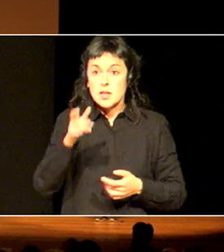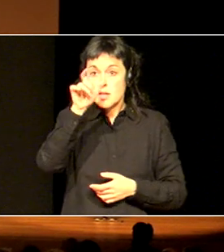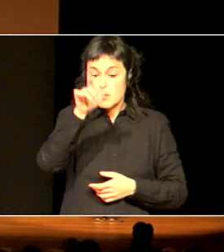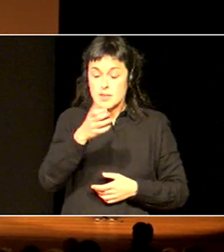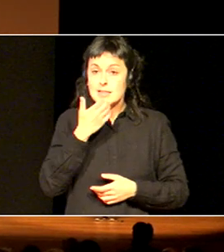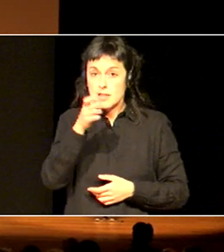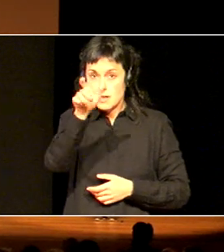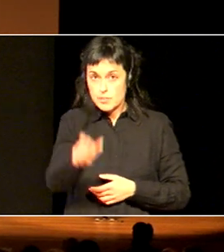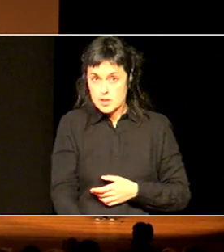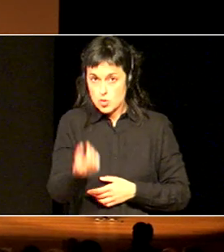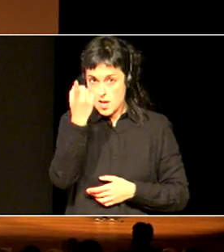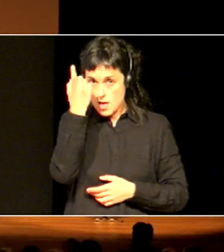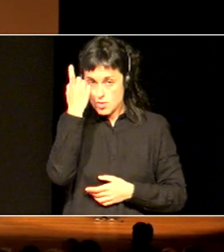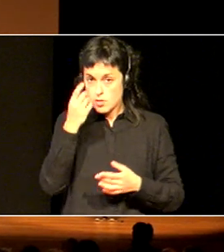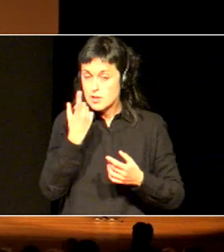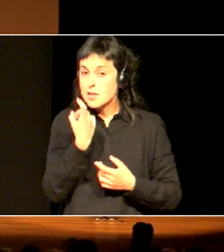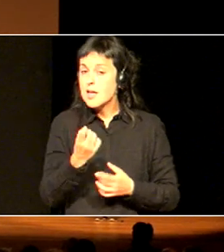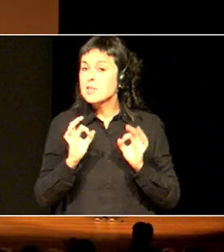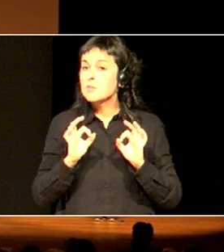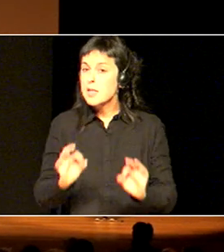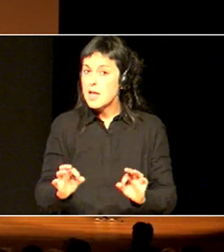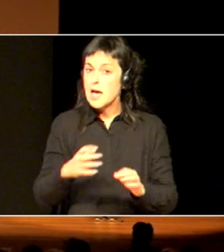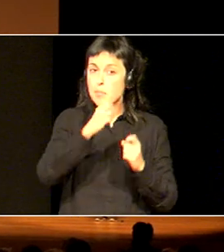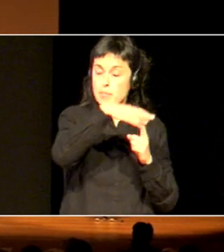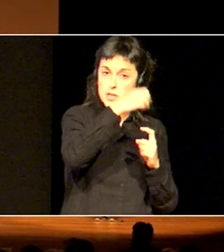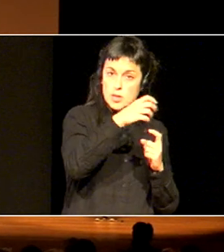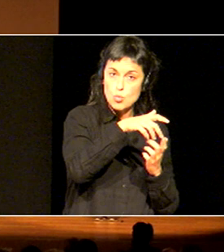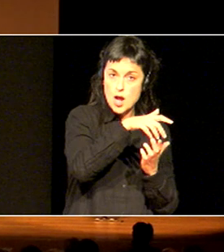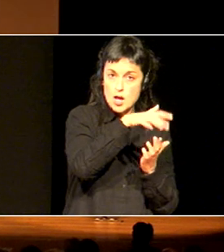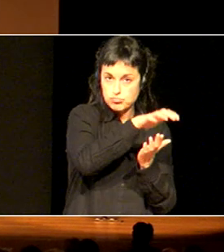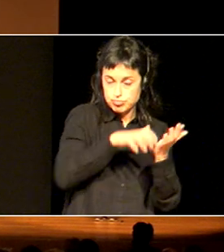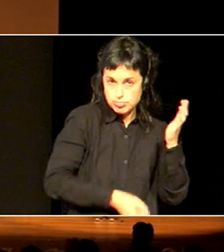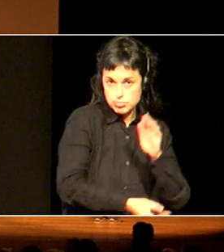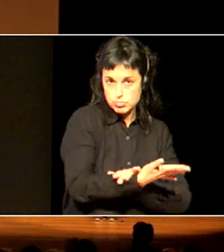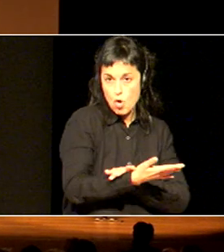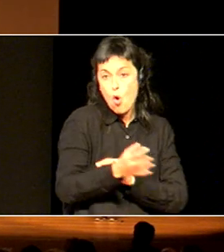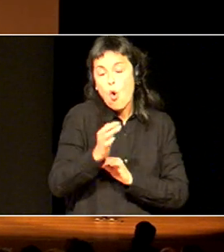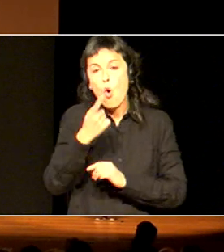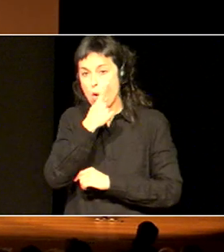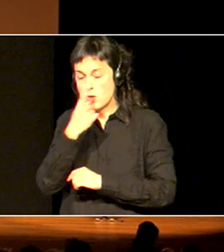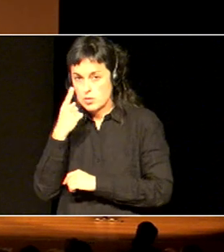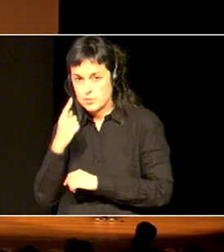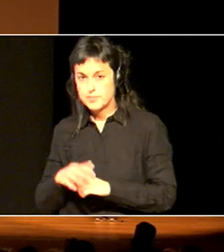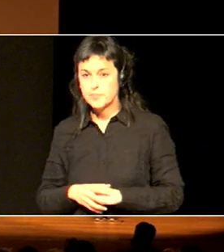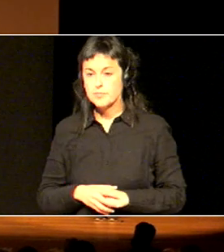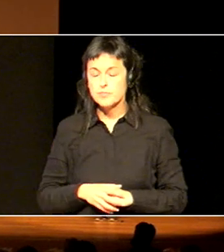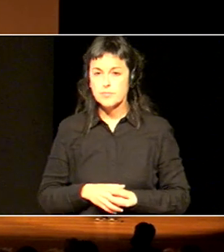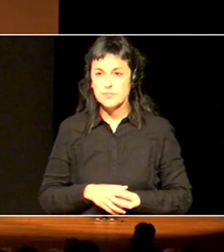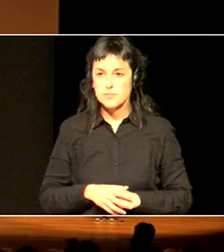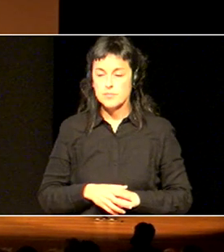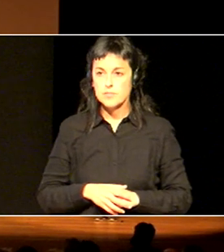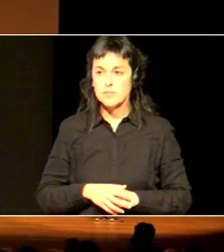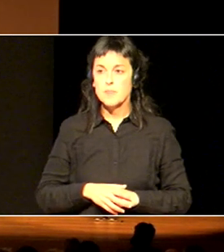bada, bertsuneak egiten dugu txosten bat, bestela ikuskaritzatik. Baita ere, zinezkoa izaten da, derrigorrezkoa